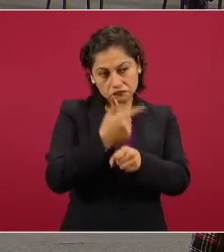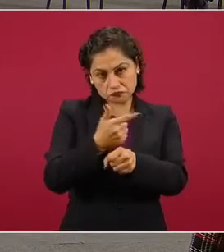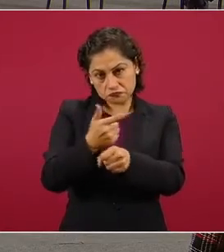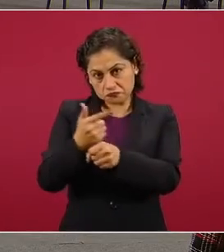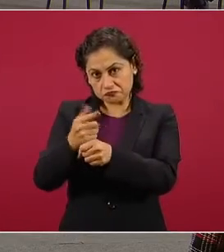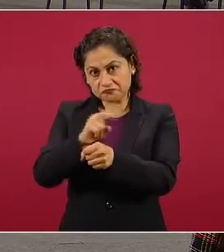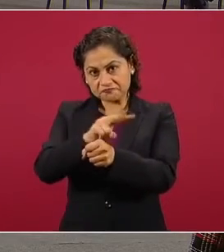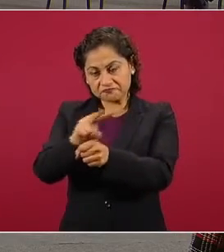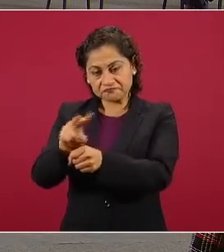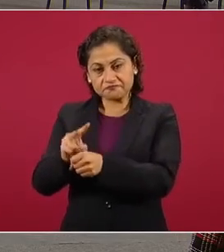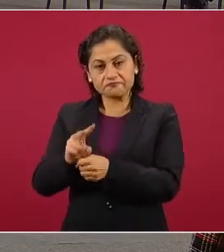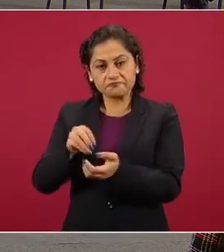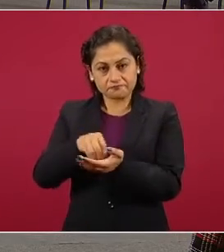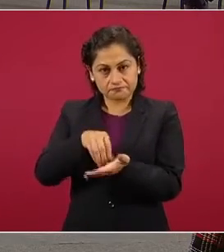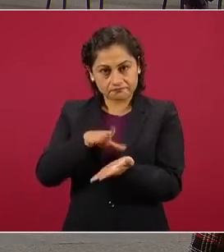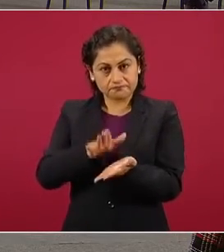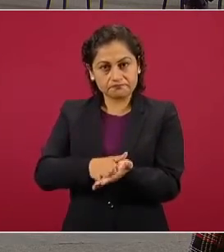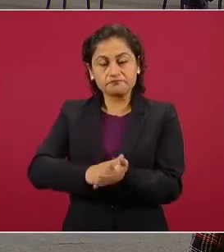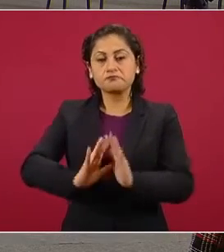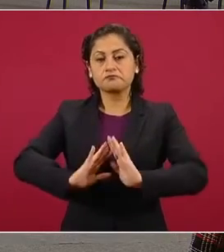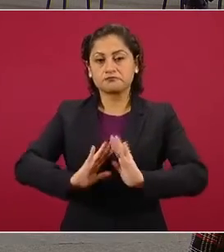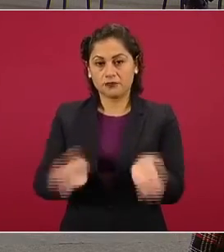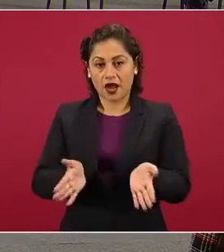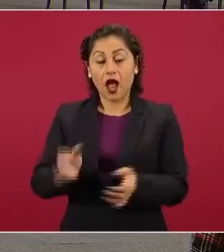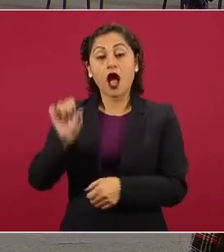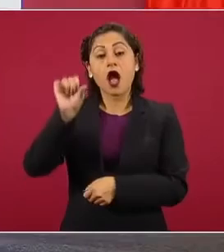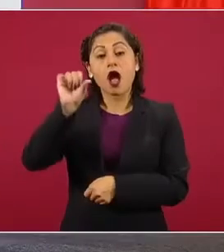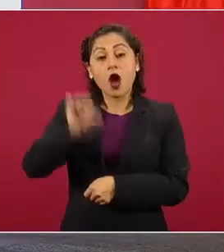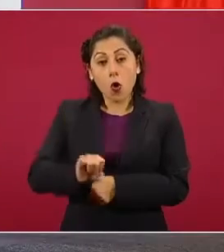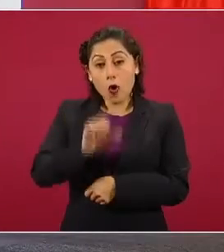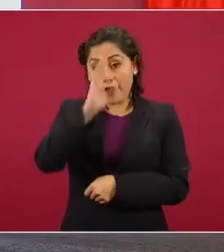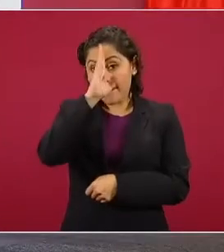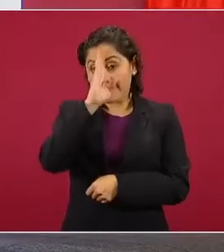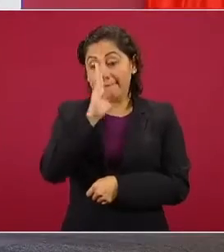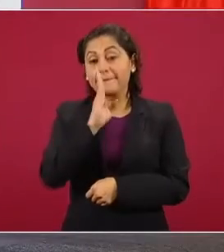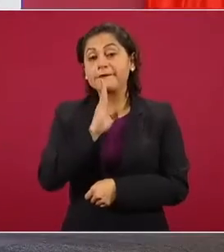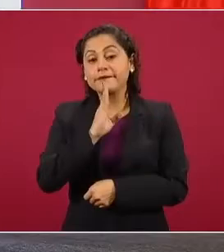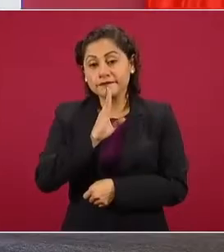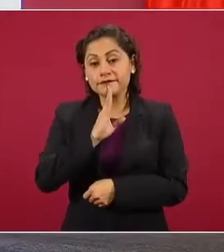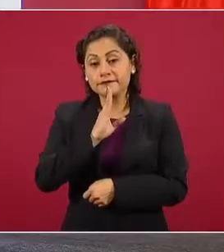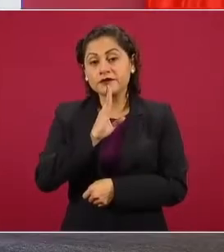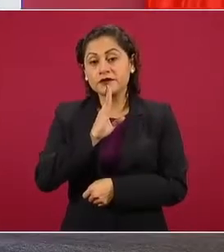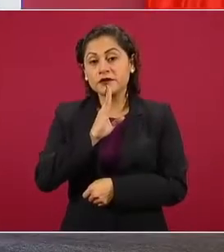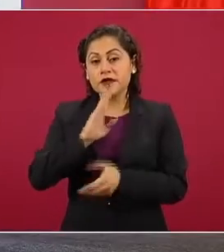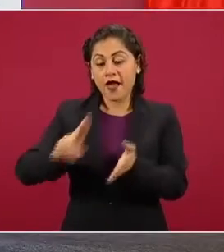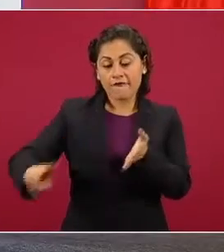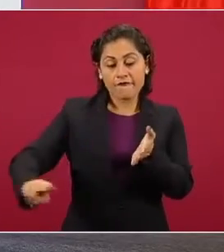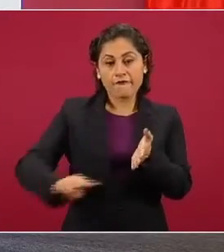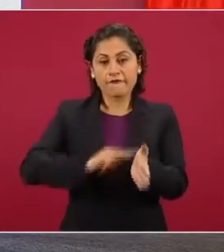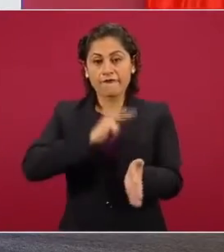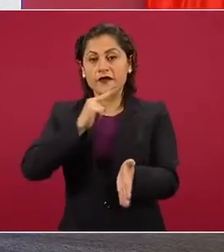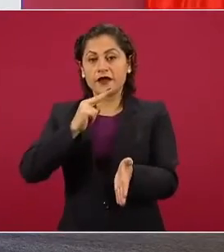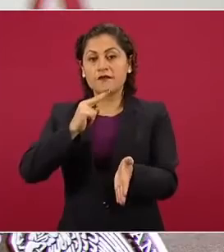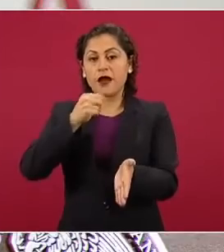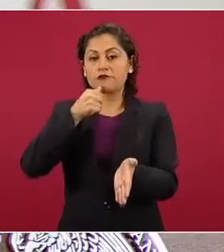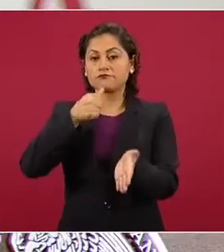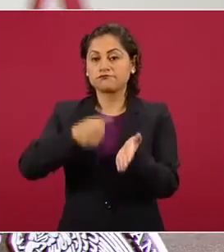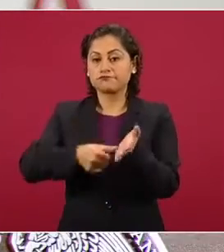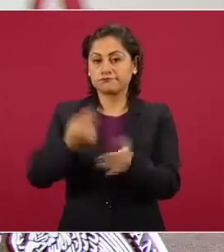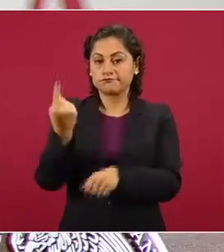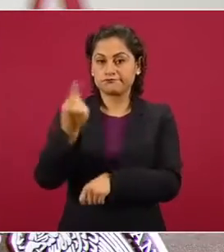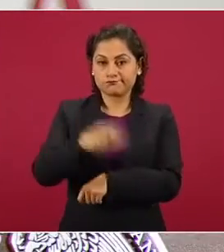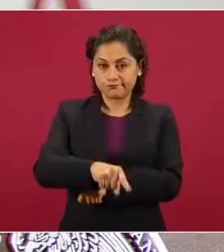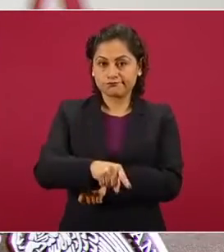pues vamos a hoy a mediodía se va a firmar el decreto, el presidente va a firmar el